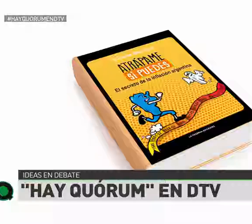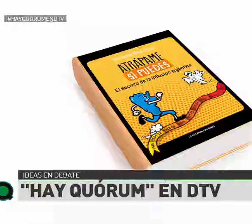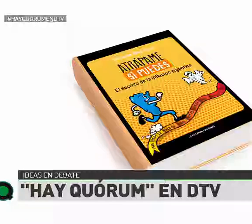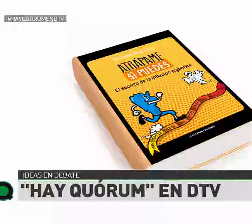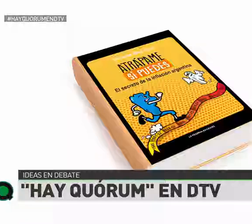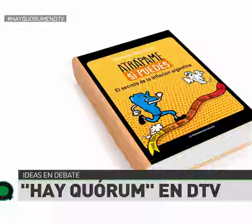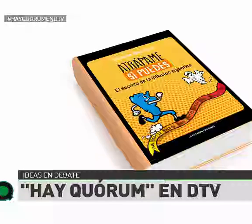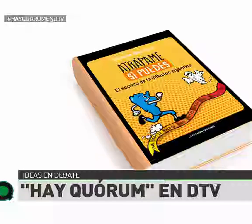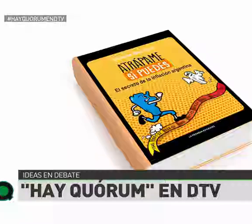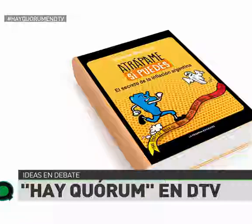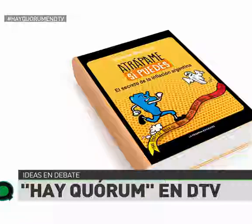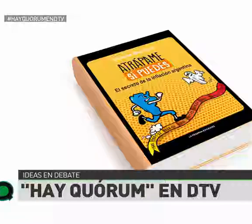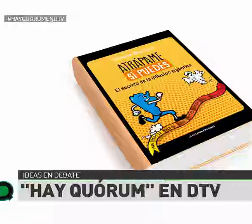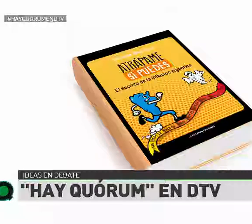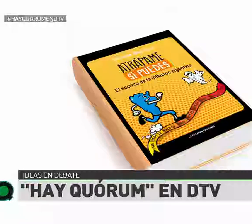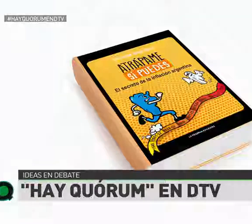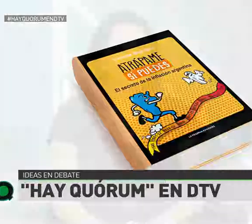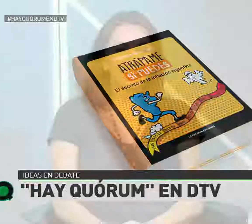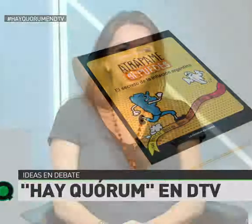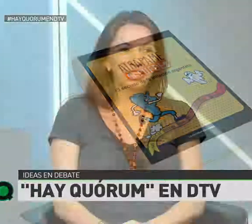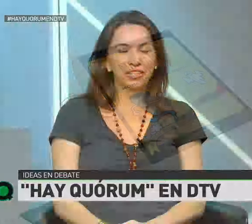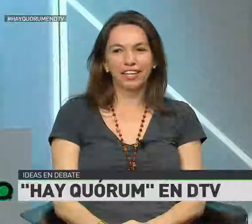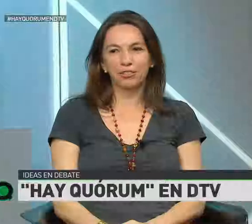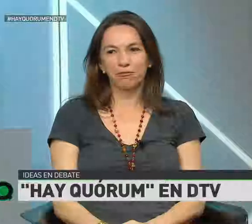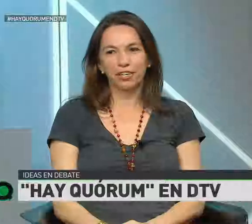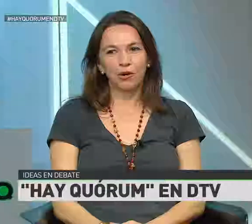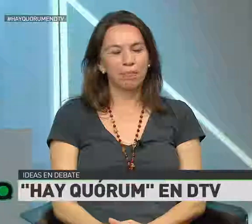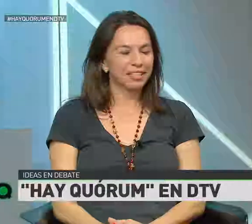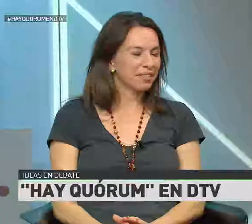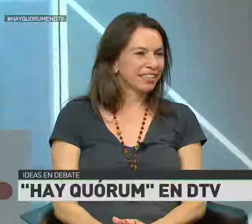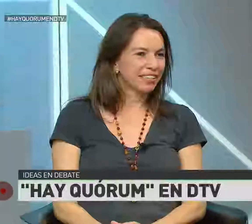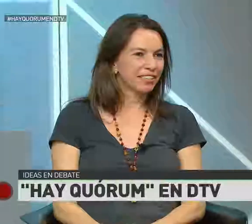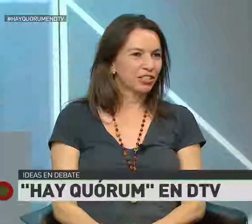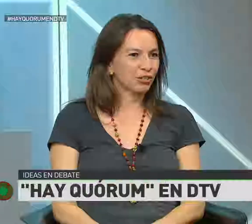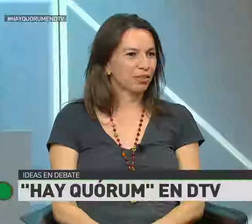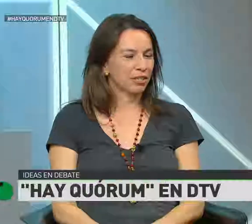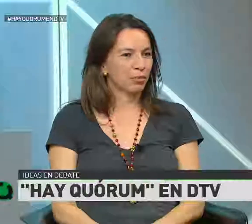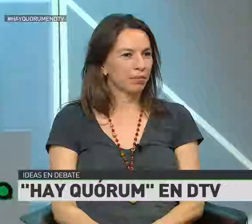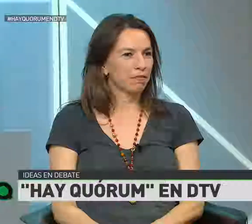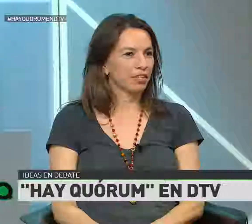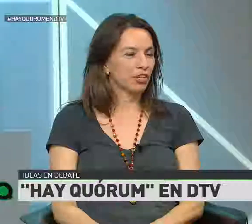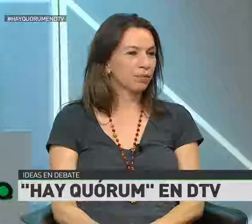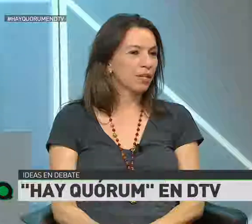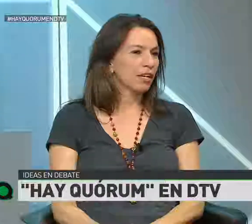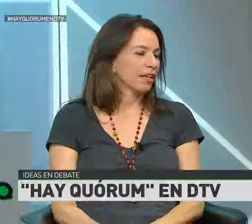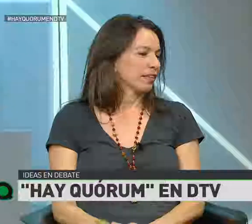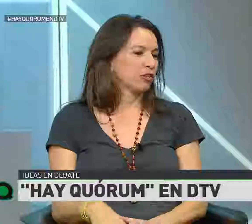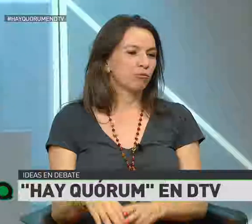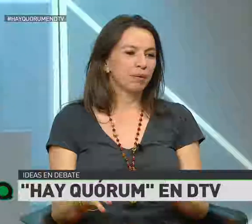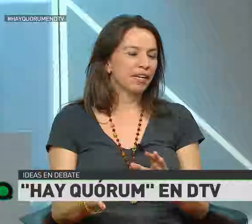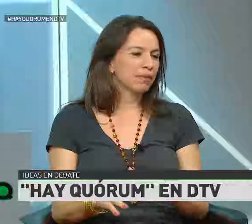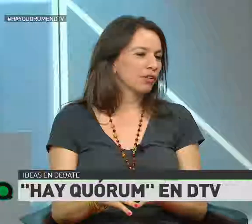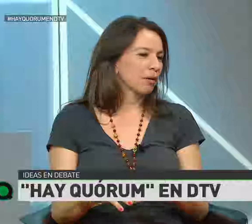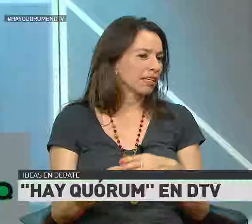secreto? Bueno, es un libro interesante, creo que es un enfoque completamente distinto sobre los problemas de inflación. Tiene